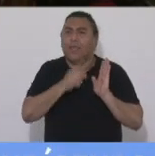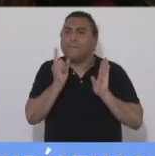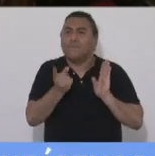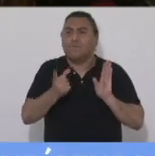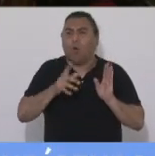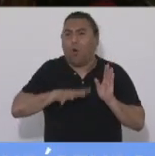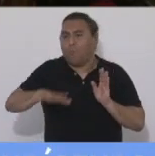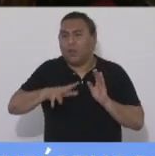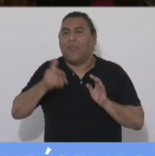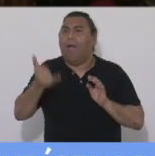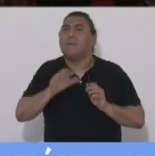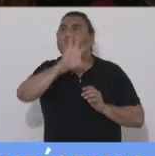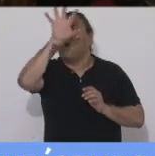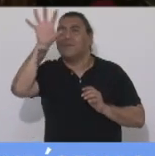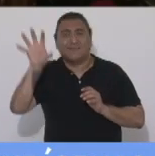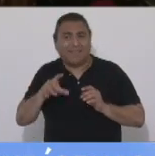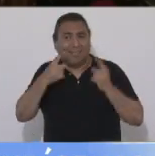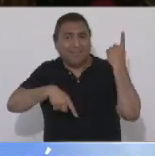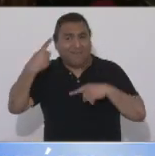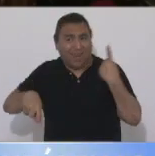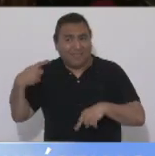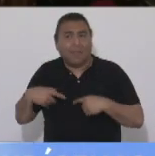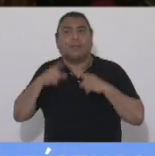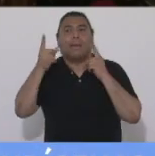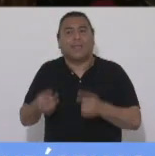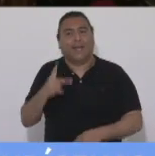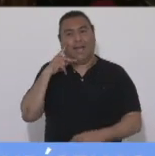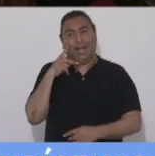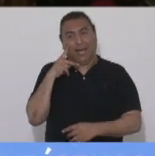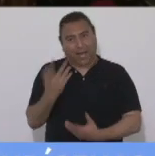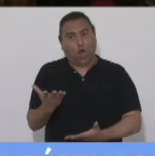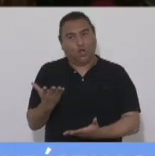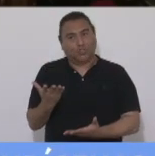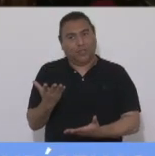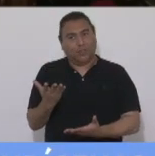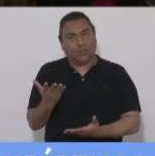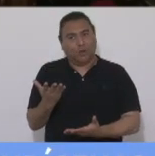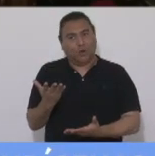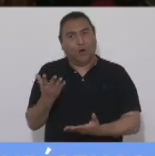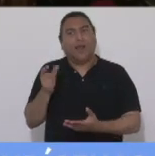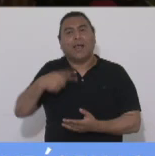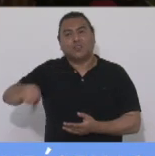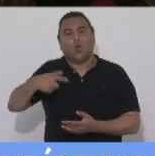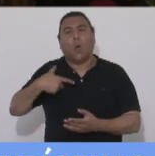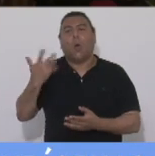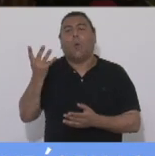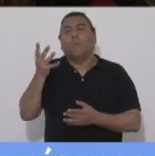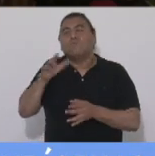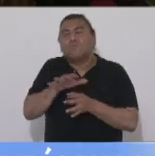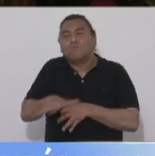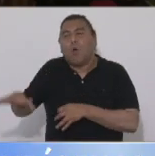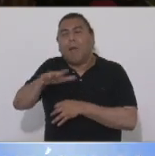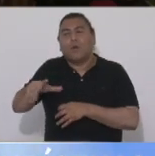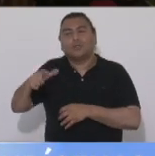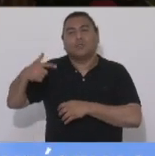distintas provincias y a su vez también reconociendo a pueblos preexistentes. En el caso de los